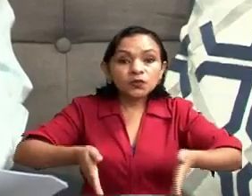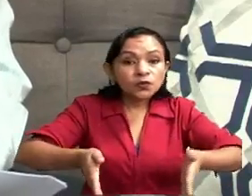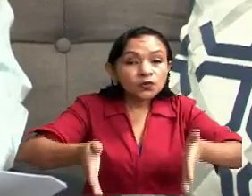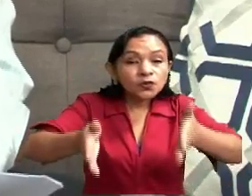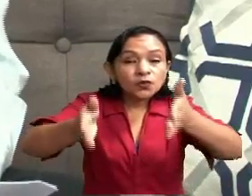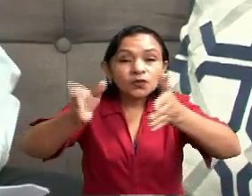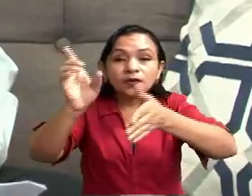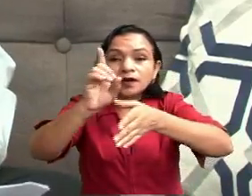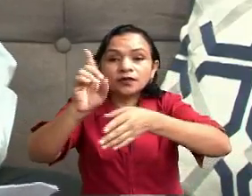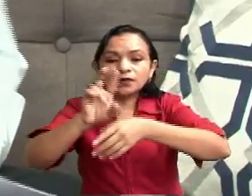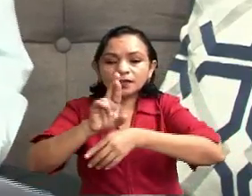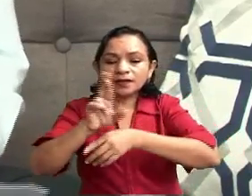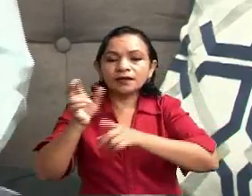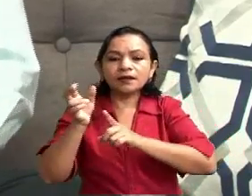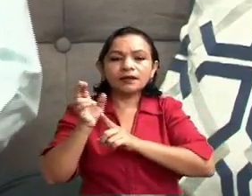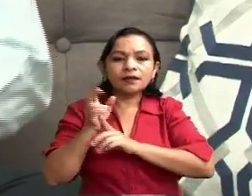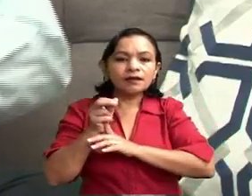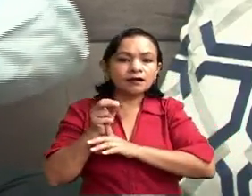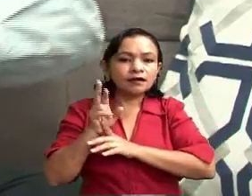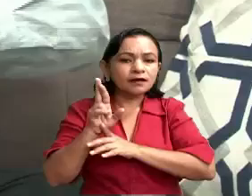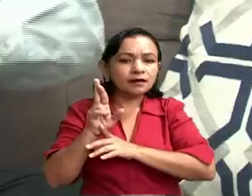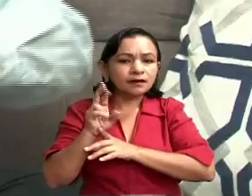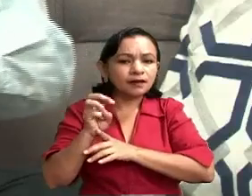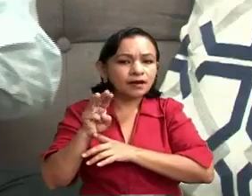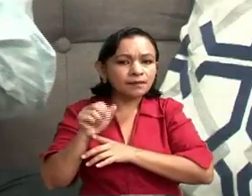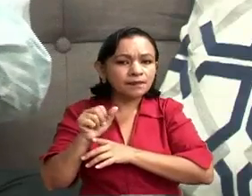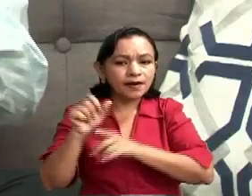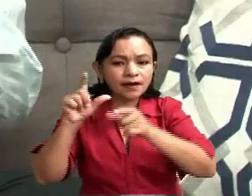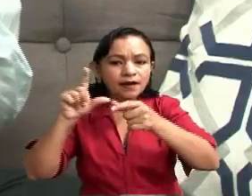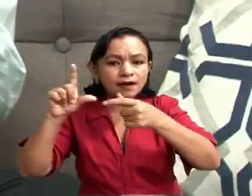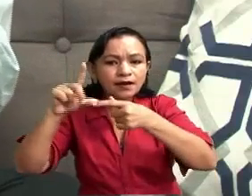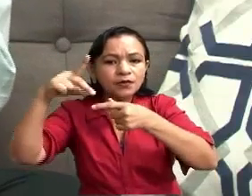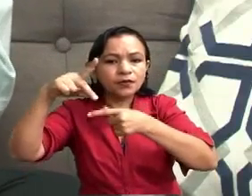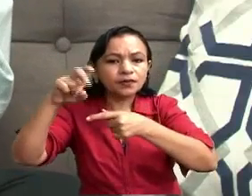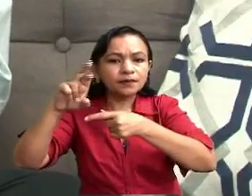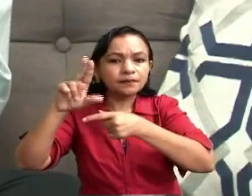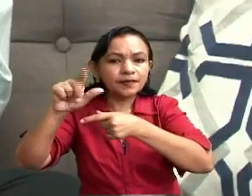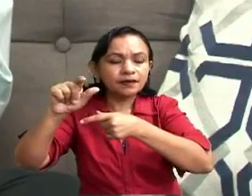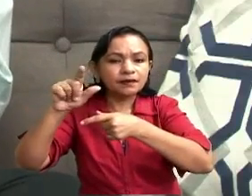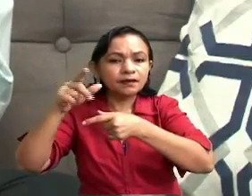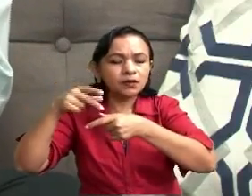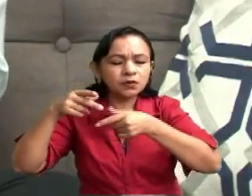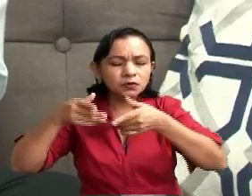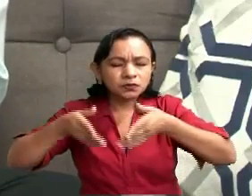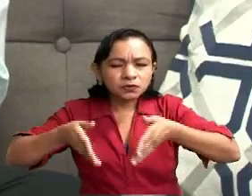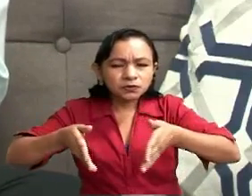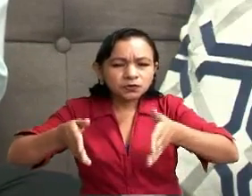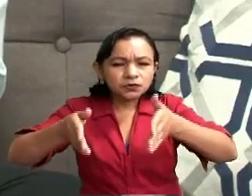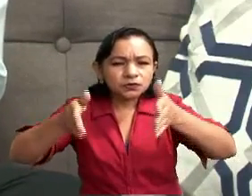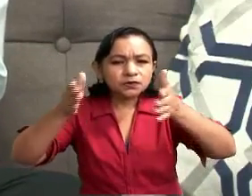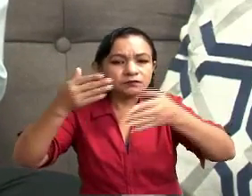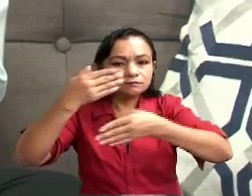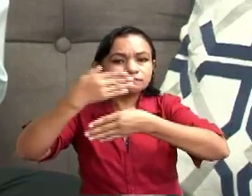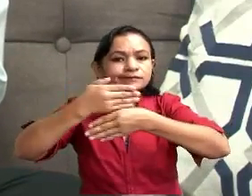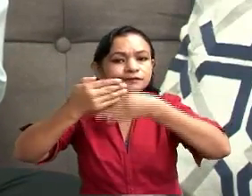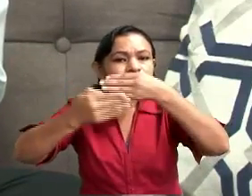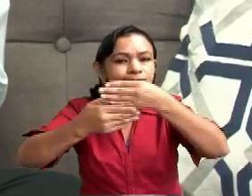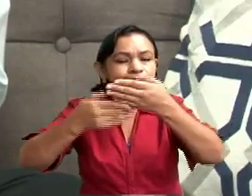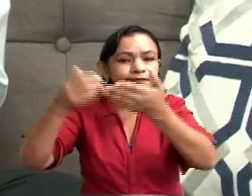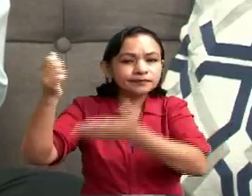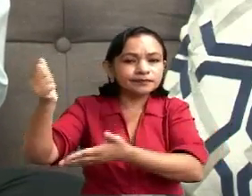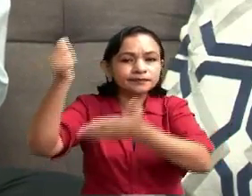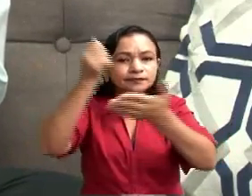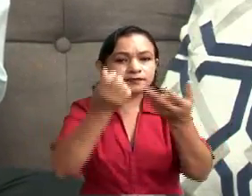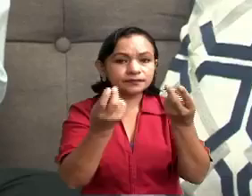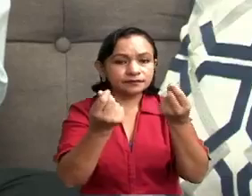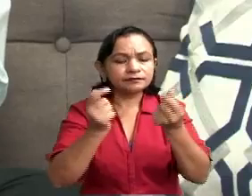hasta Laguna de Perlas. O sea, todos estos proyectos son parte de este paquete de inversión que tiene